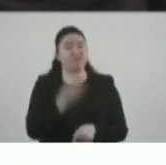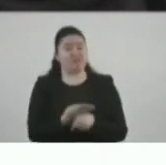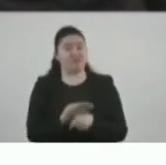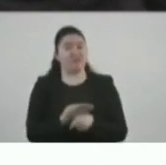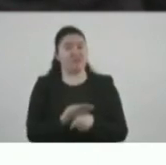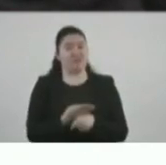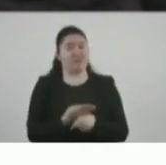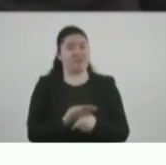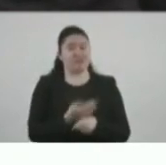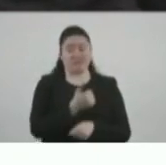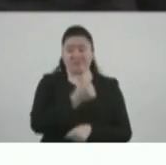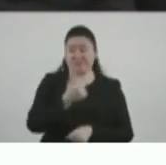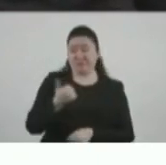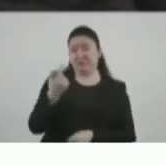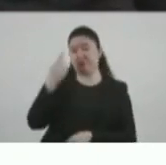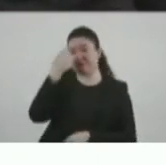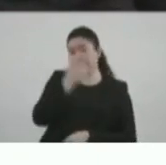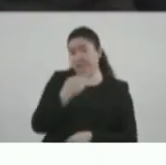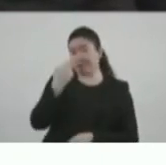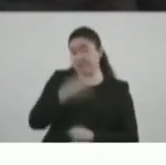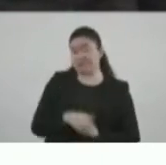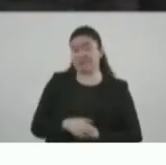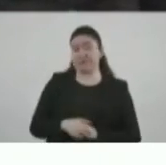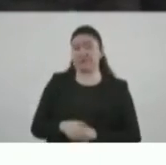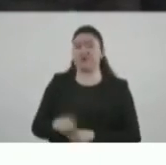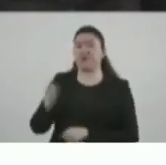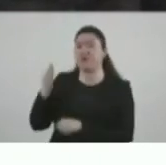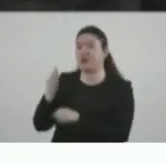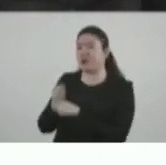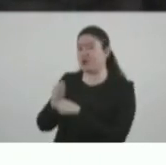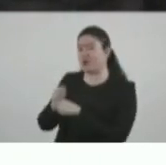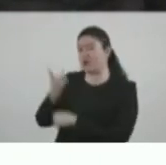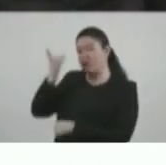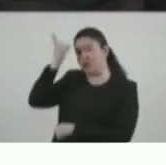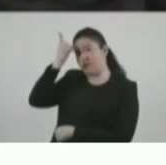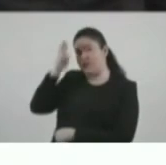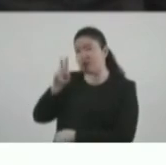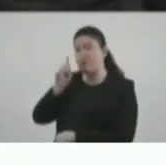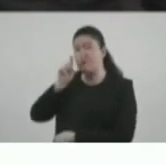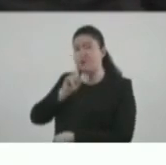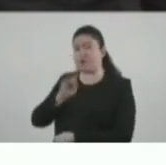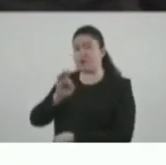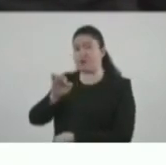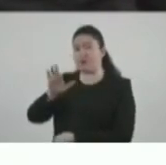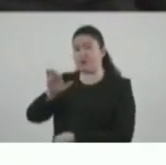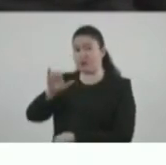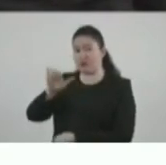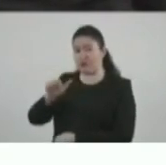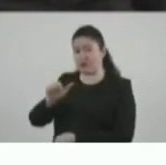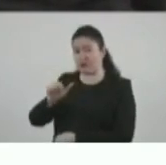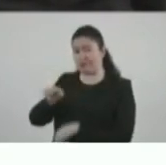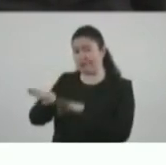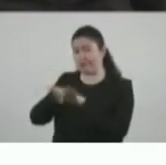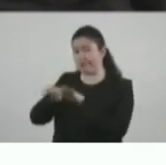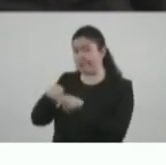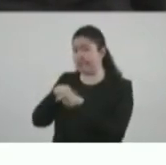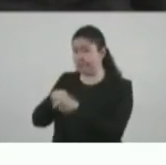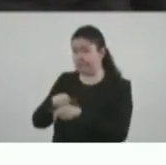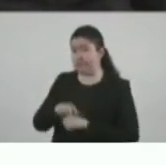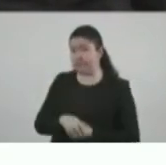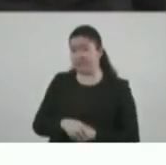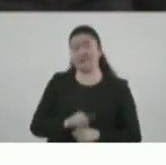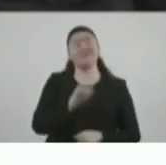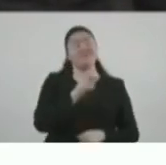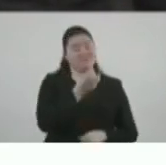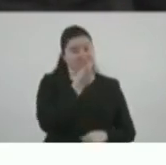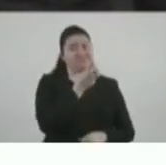responsabilidades de cada uno. Entonces, mientras, la doctora Florencia Serranía sigue en el cargo. Así es, y todos